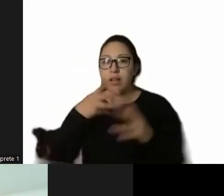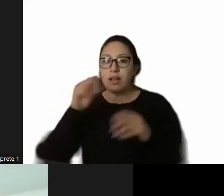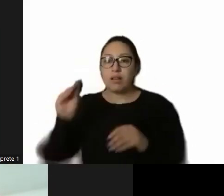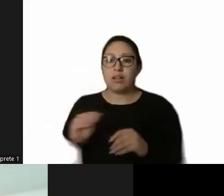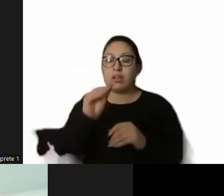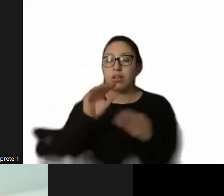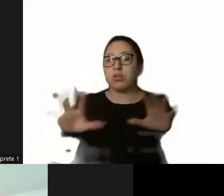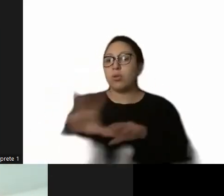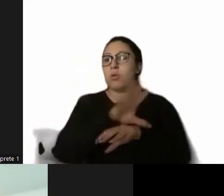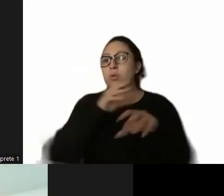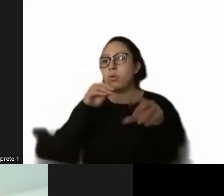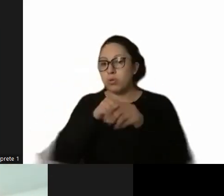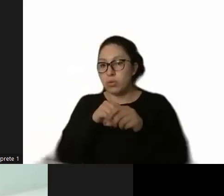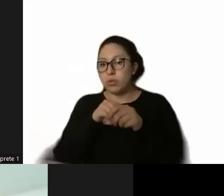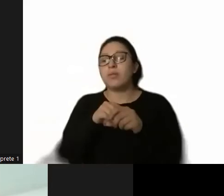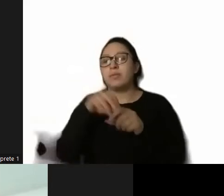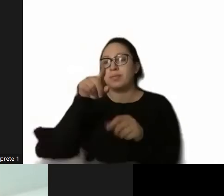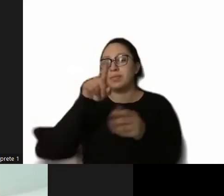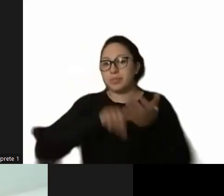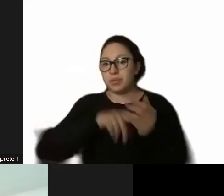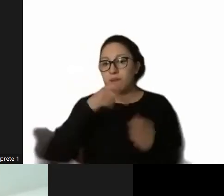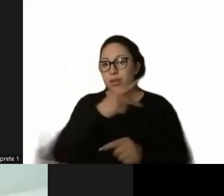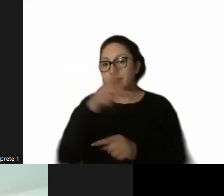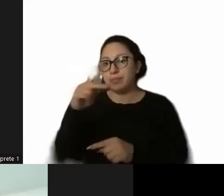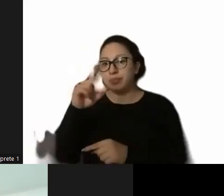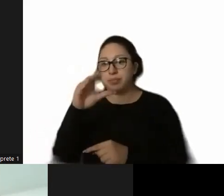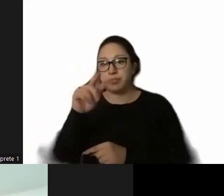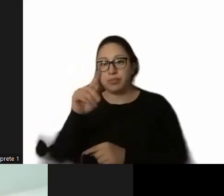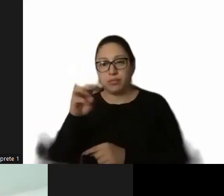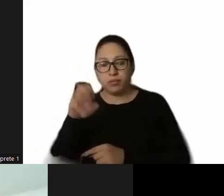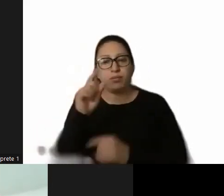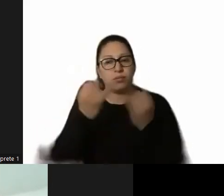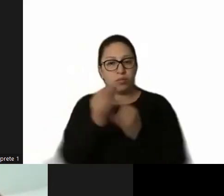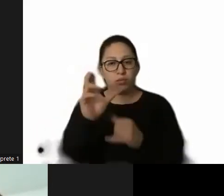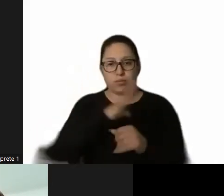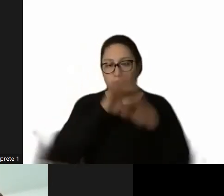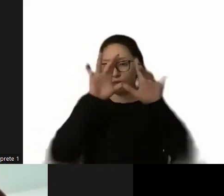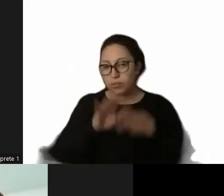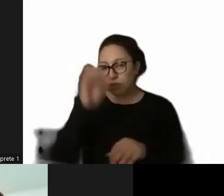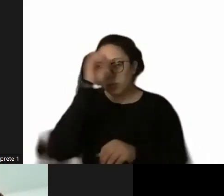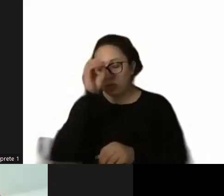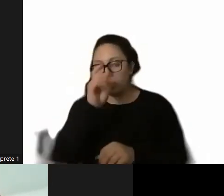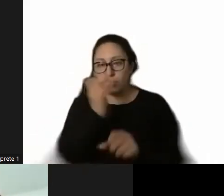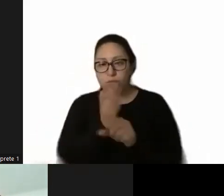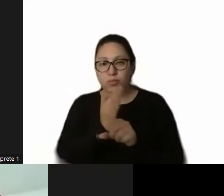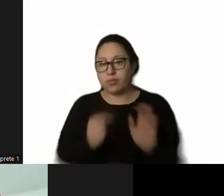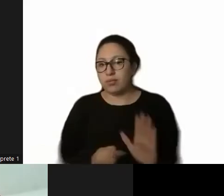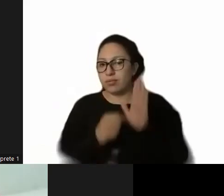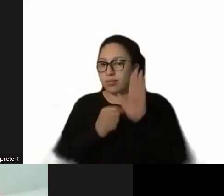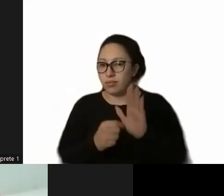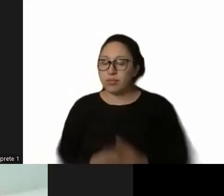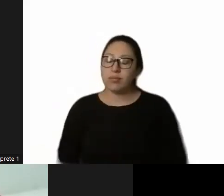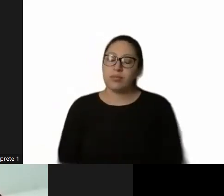en los dictámenes y opiniones que se están presentando el día de hoy. A